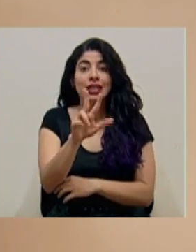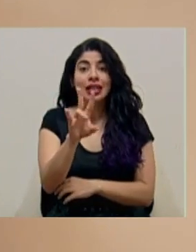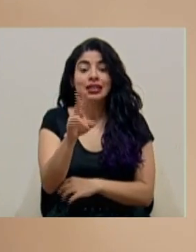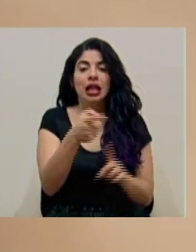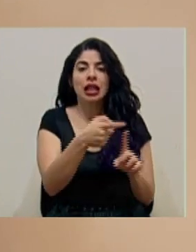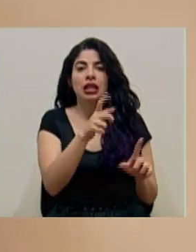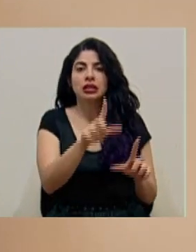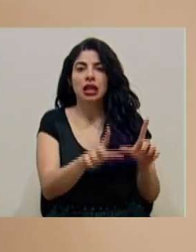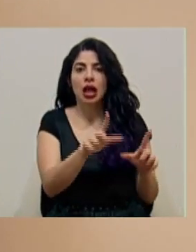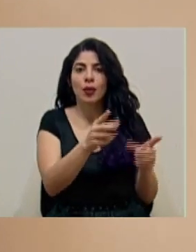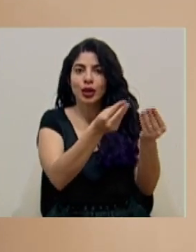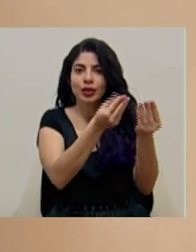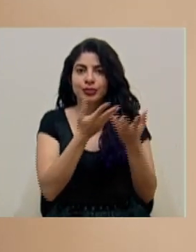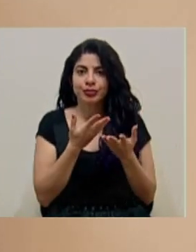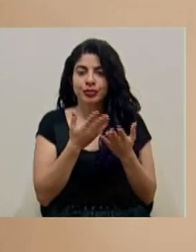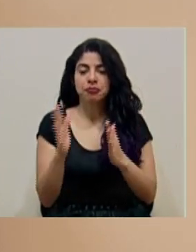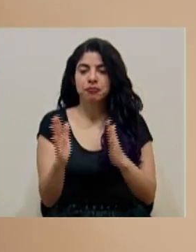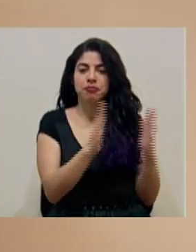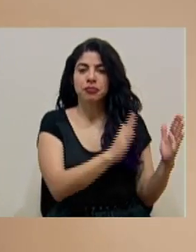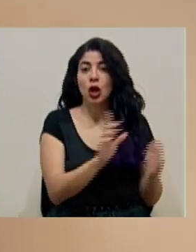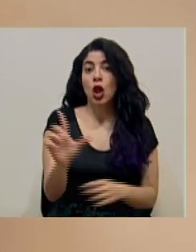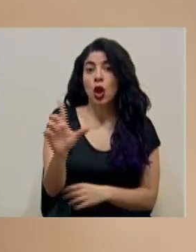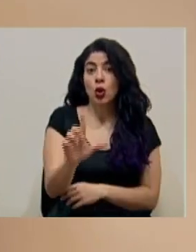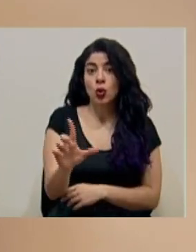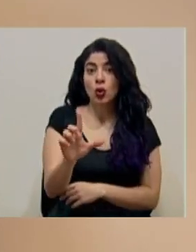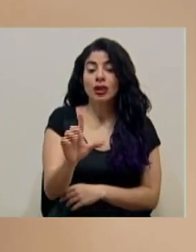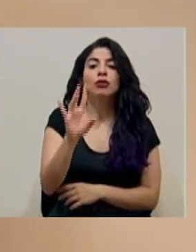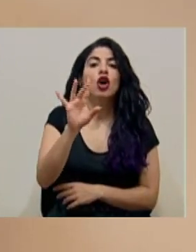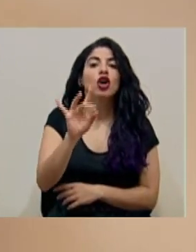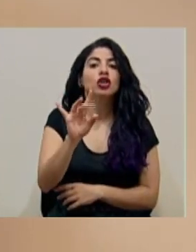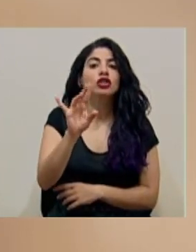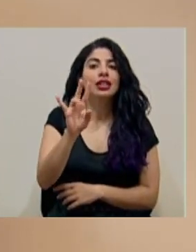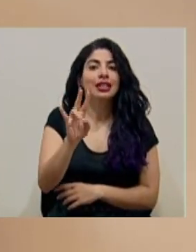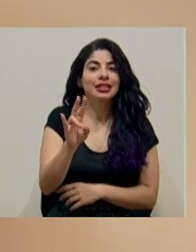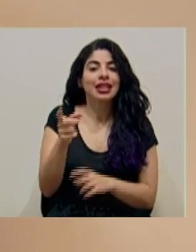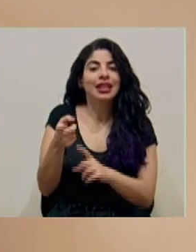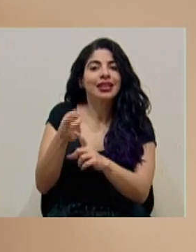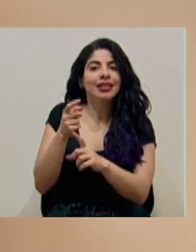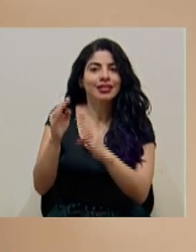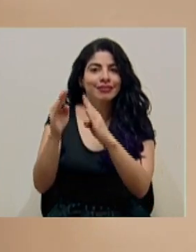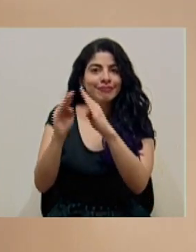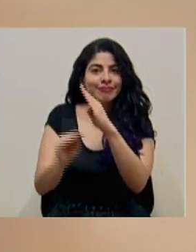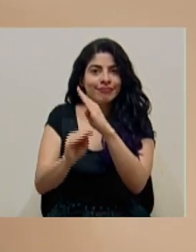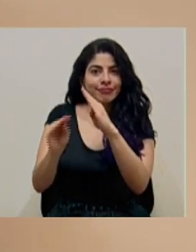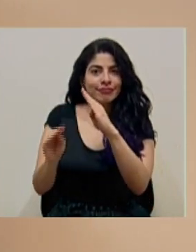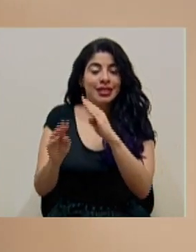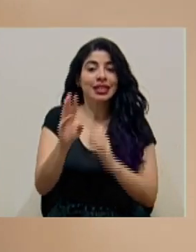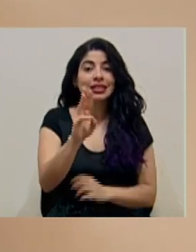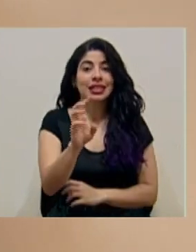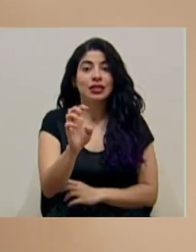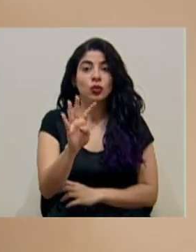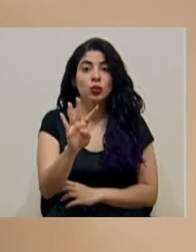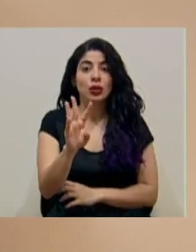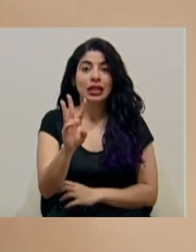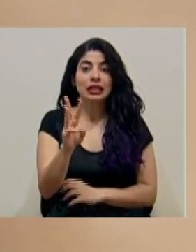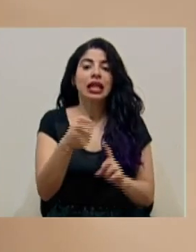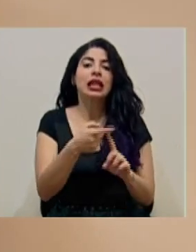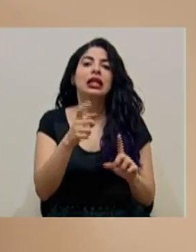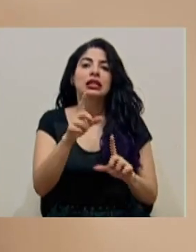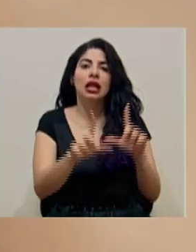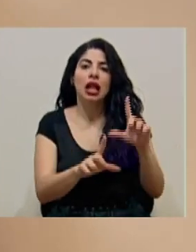por laboratorio. En el caso del lunes, 87 son por nexo epidemiológico y 646 son